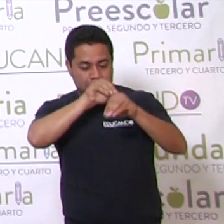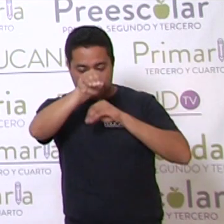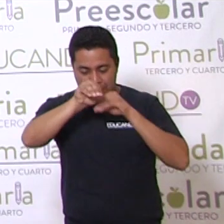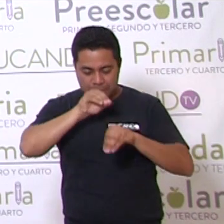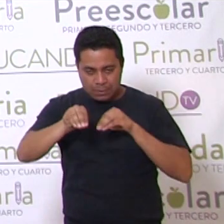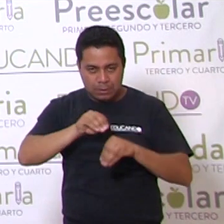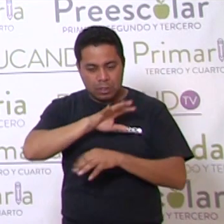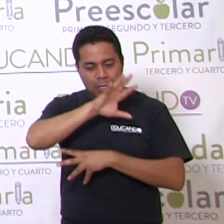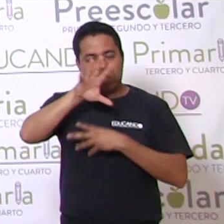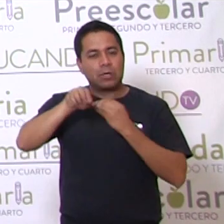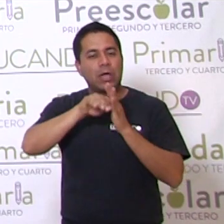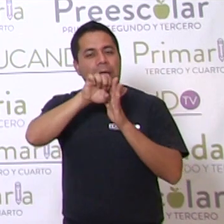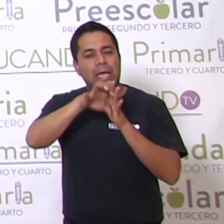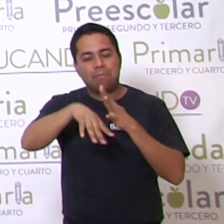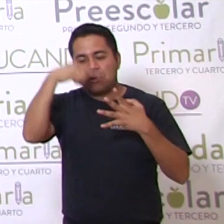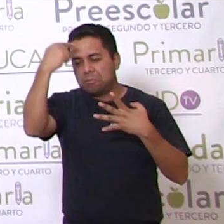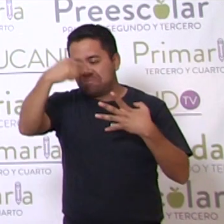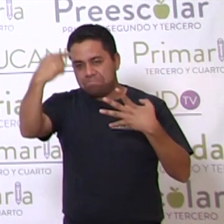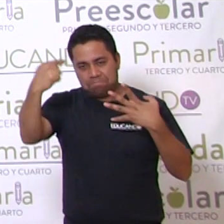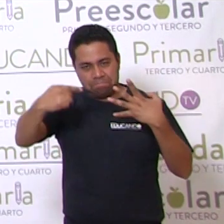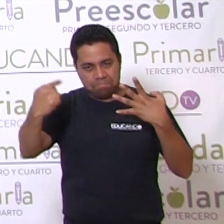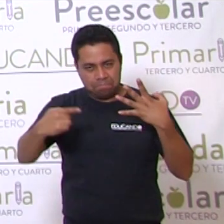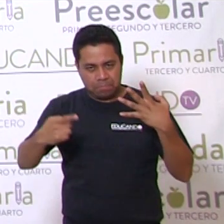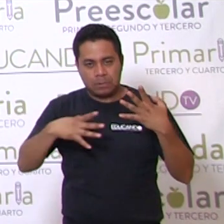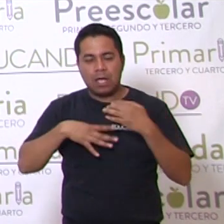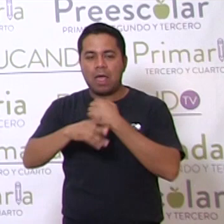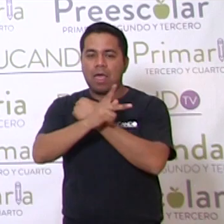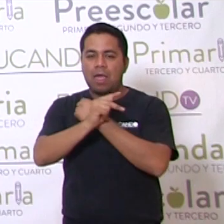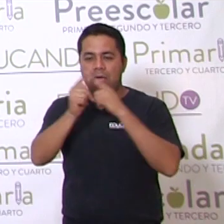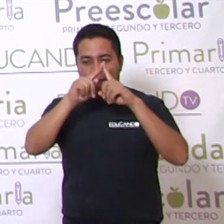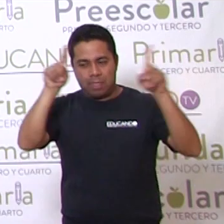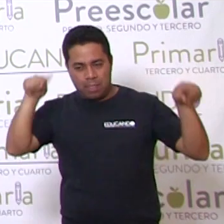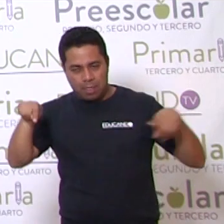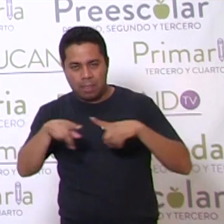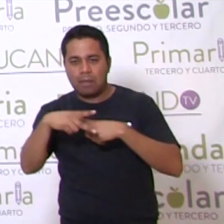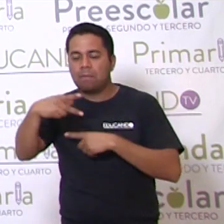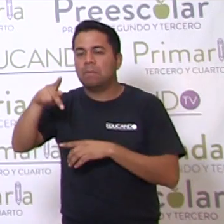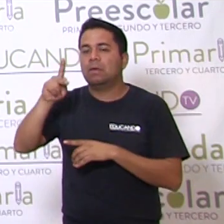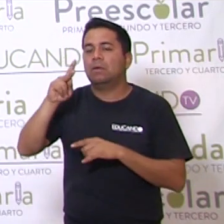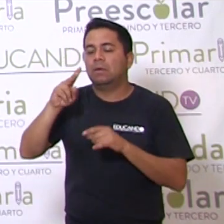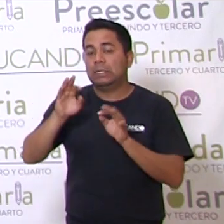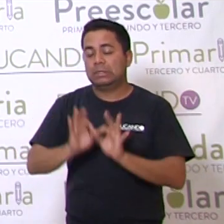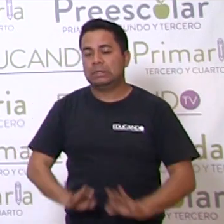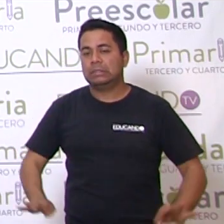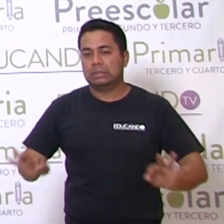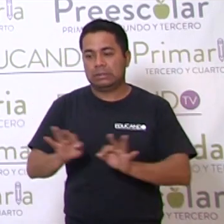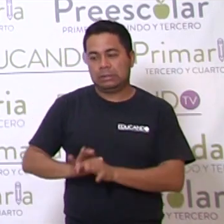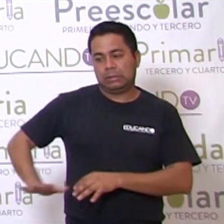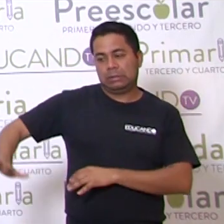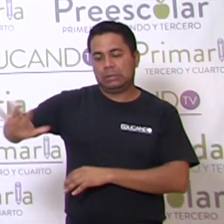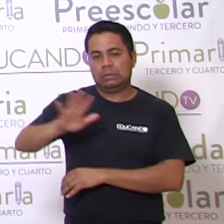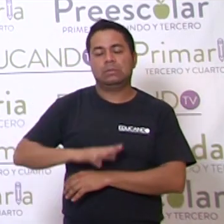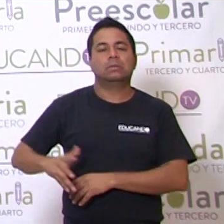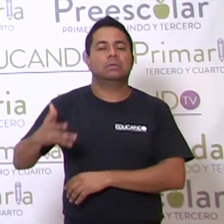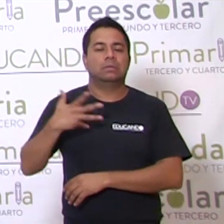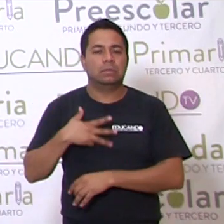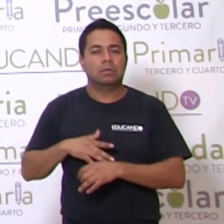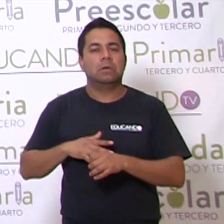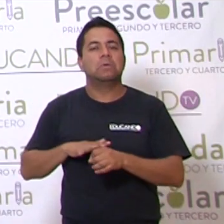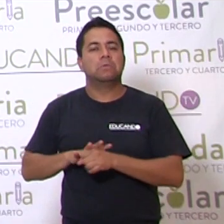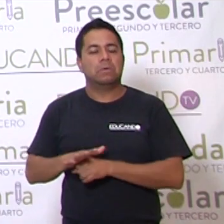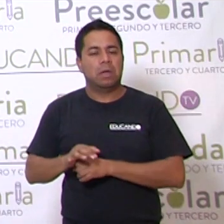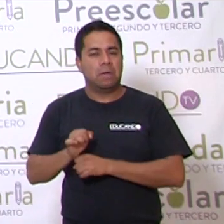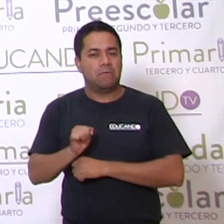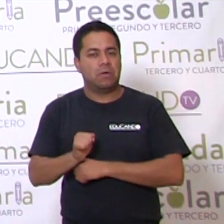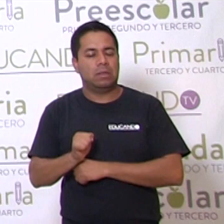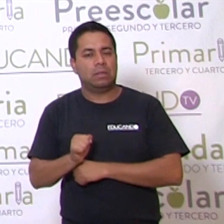cada uno de estos ejemplos que tenemos acá en pantalla, pero es muy necesario que tú puedas tener bien